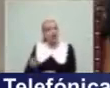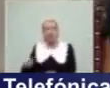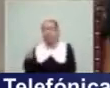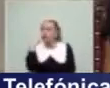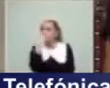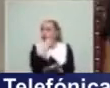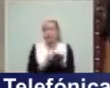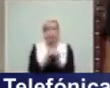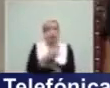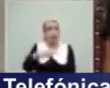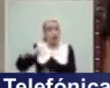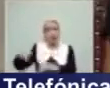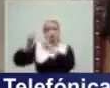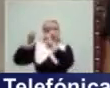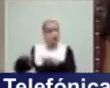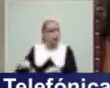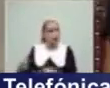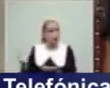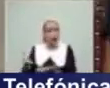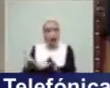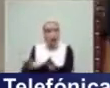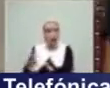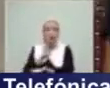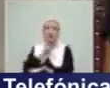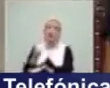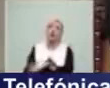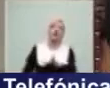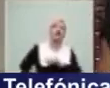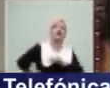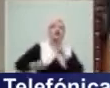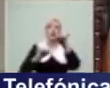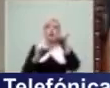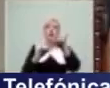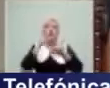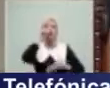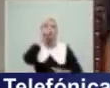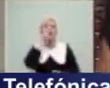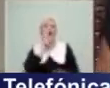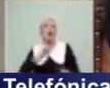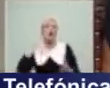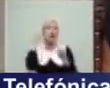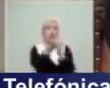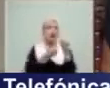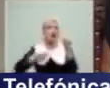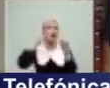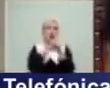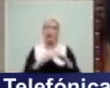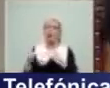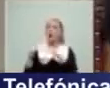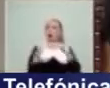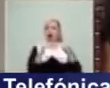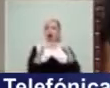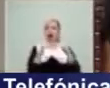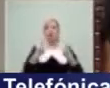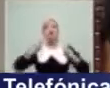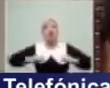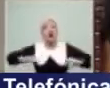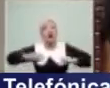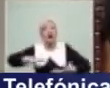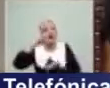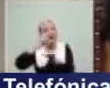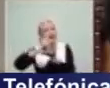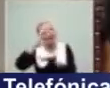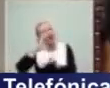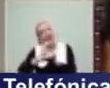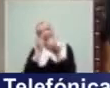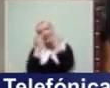la imagen y la función de la Fiscalía e incluso del